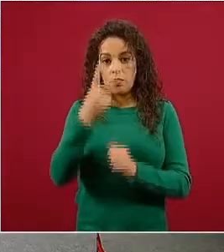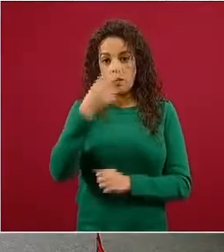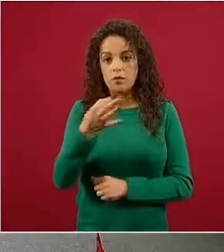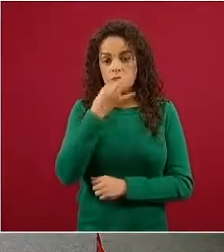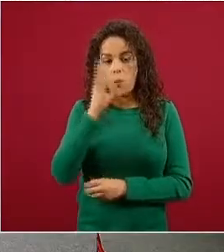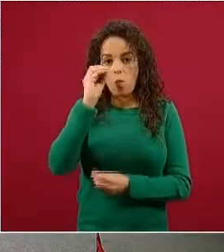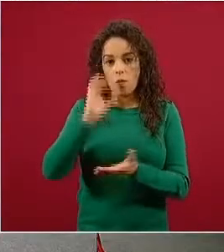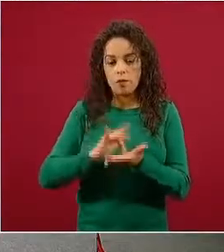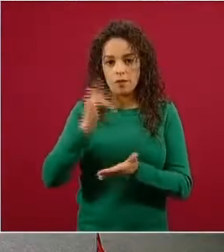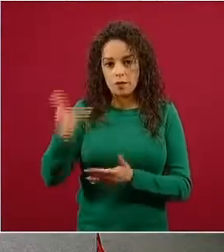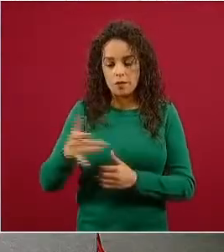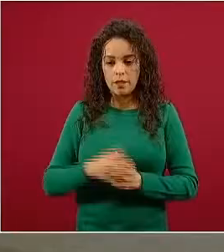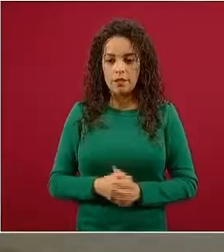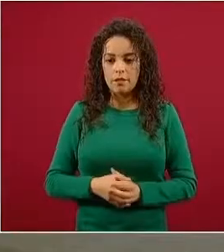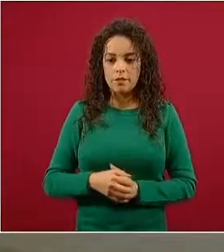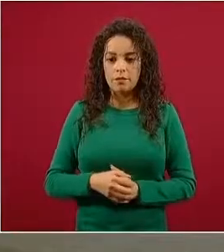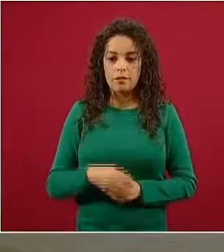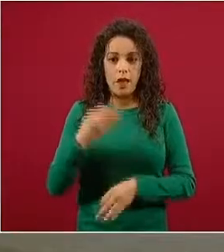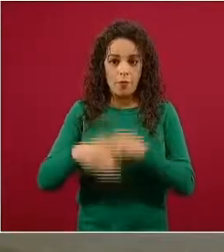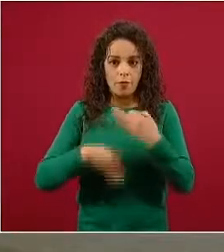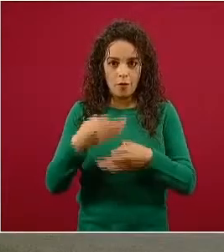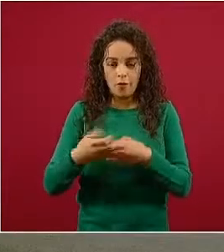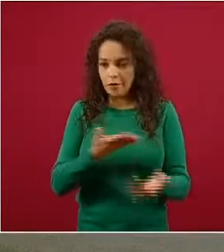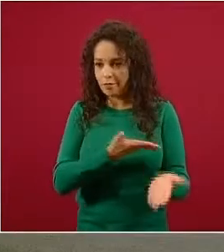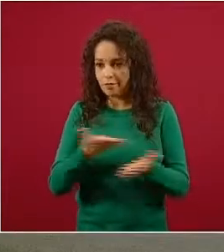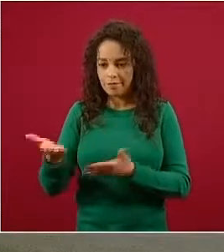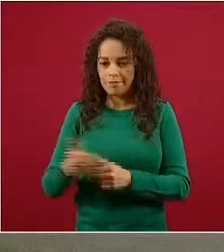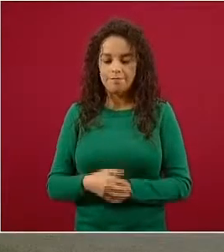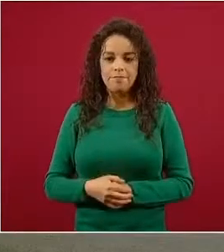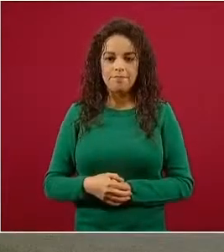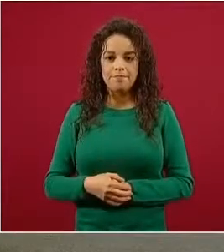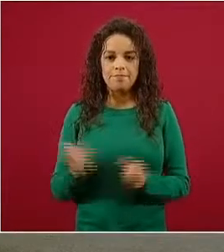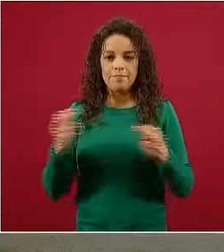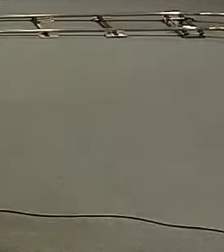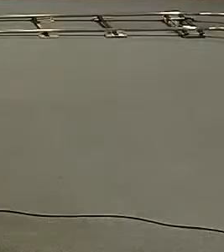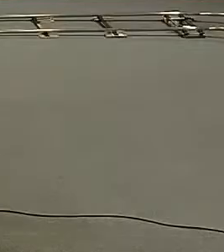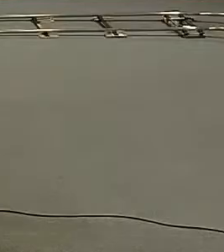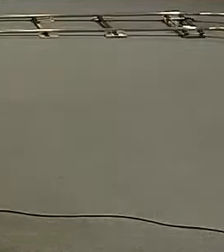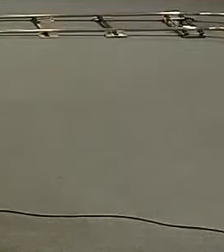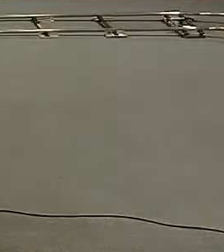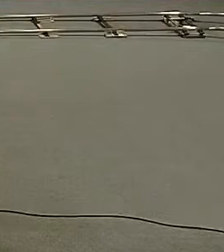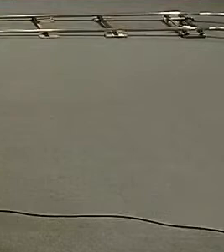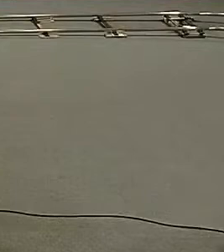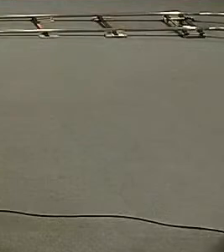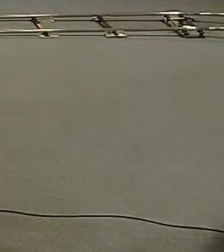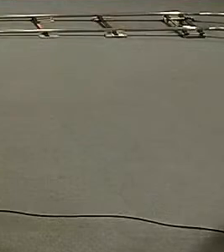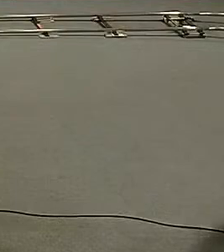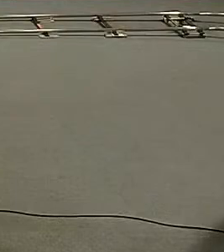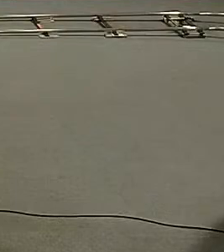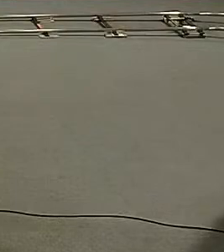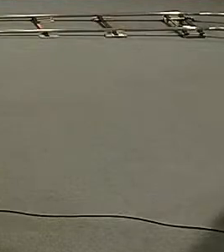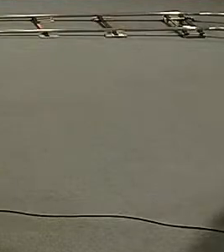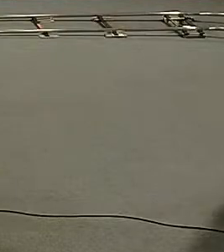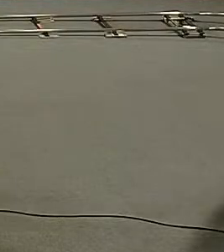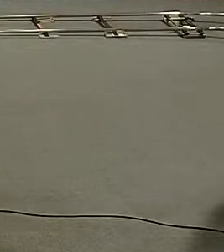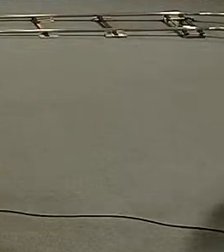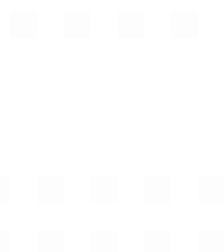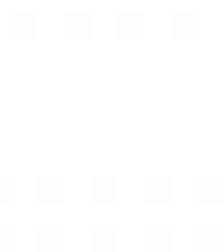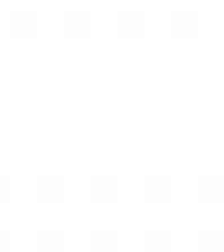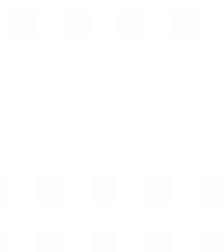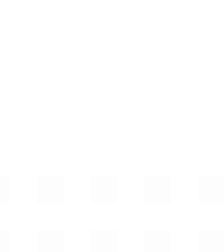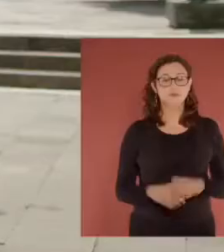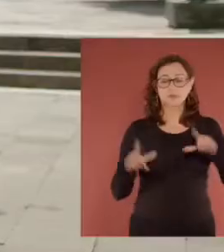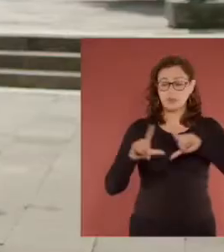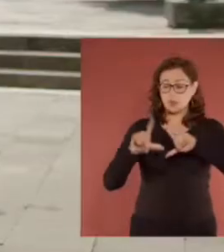caso de que sea aquí en la Ciudad de México, o si no, se le puede brindar alguna información de cómo puede obtener servicios de salud mental en